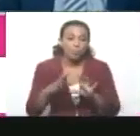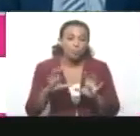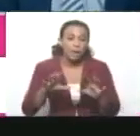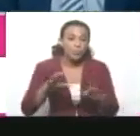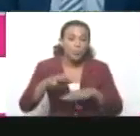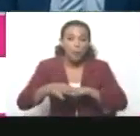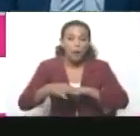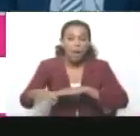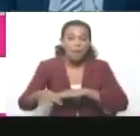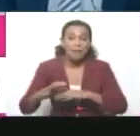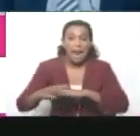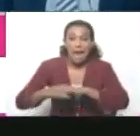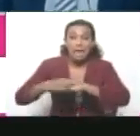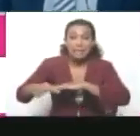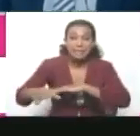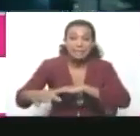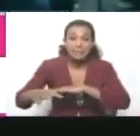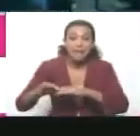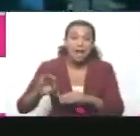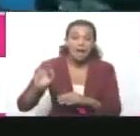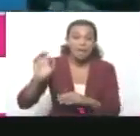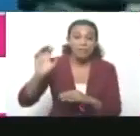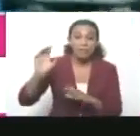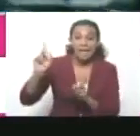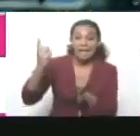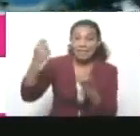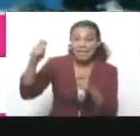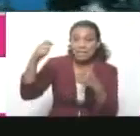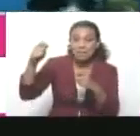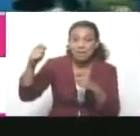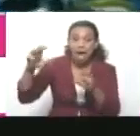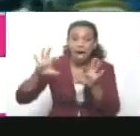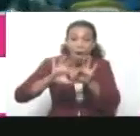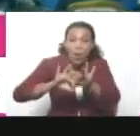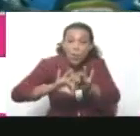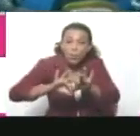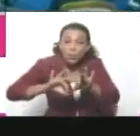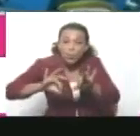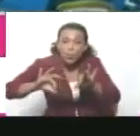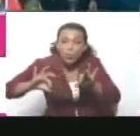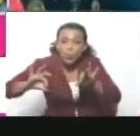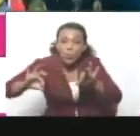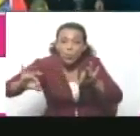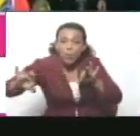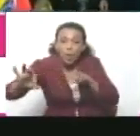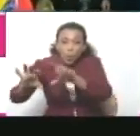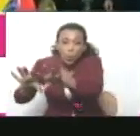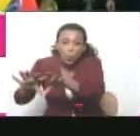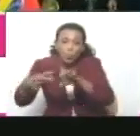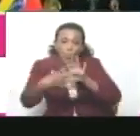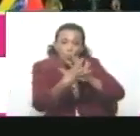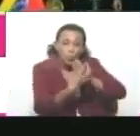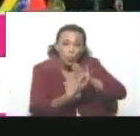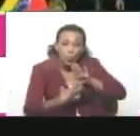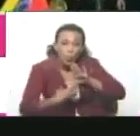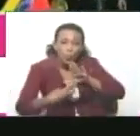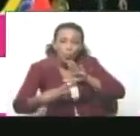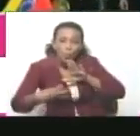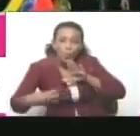lo vamos a explotar, ellos traen las tuberías, la tecnología que la tienen, sacamos el gas en unos tubitos,